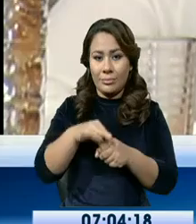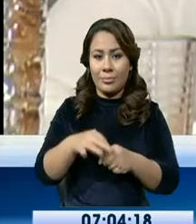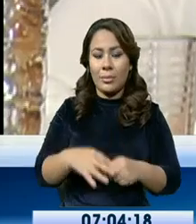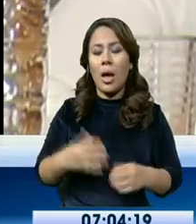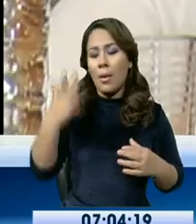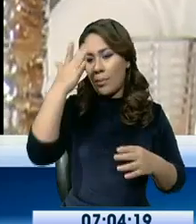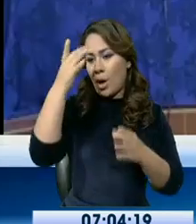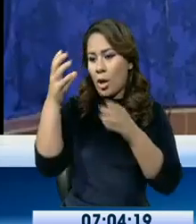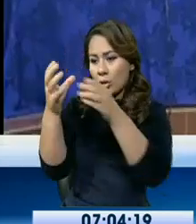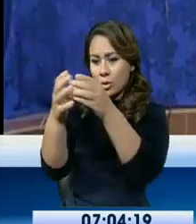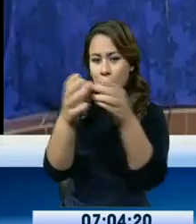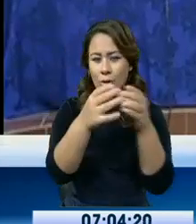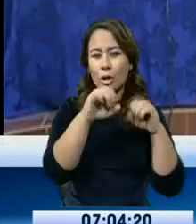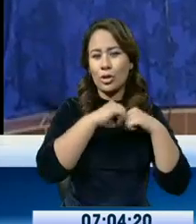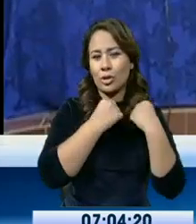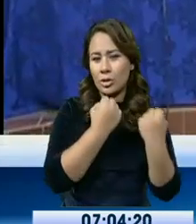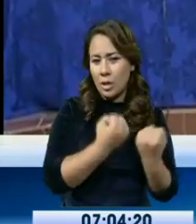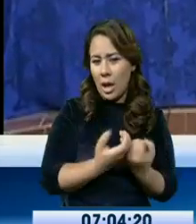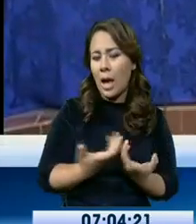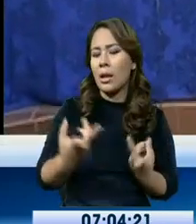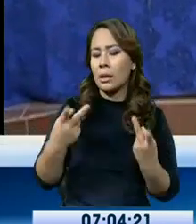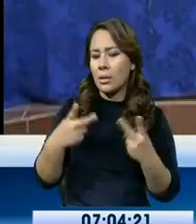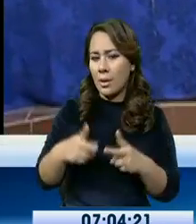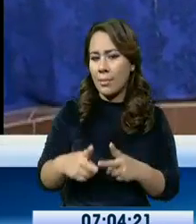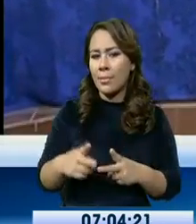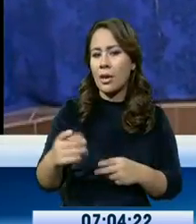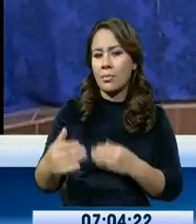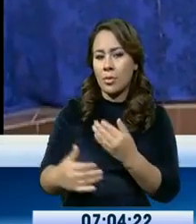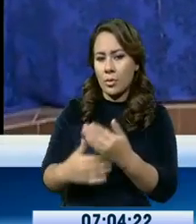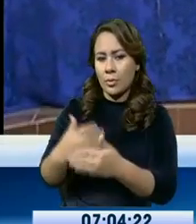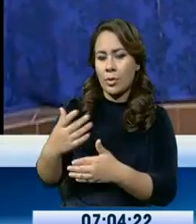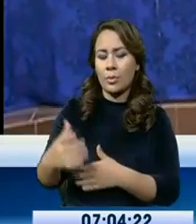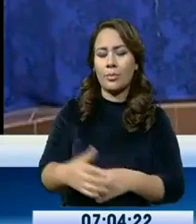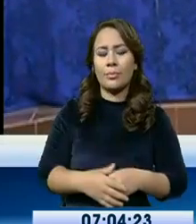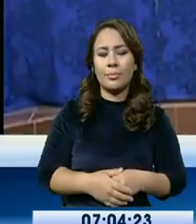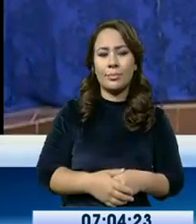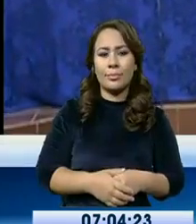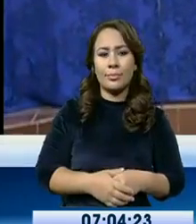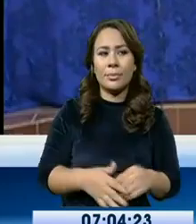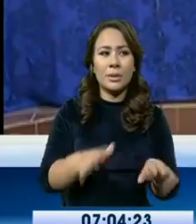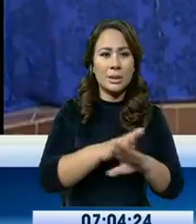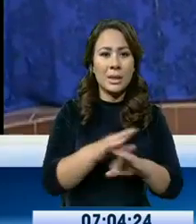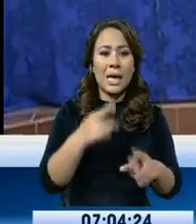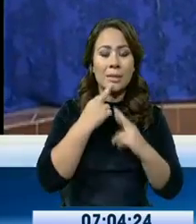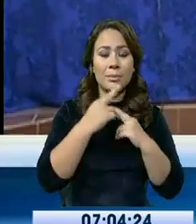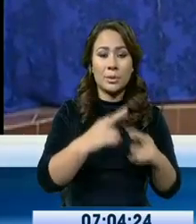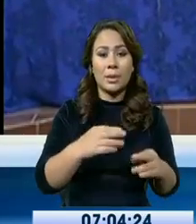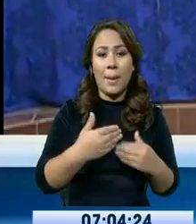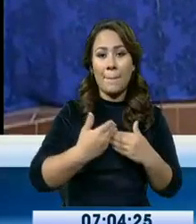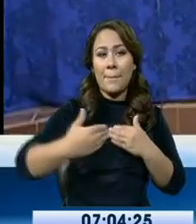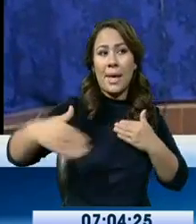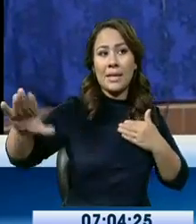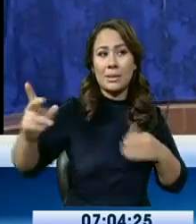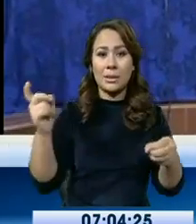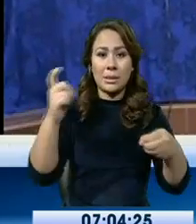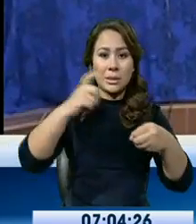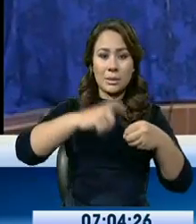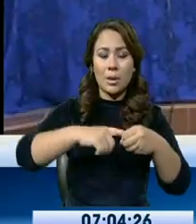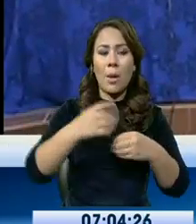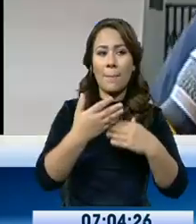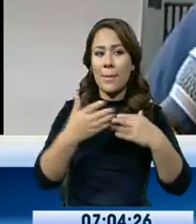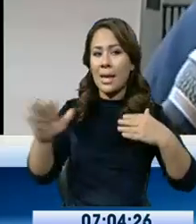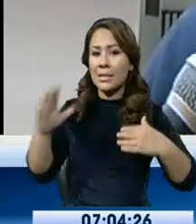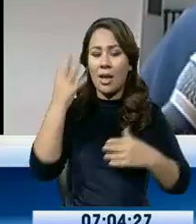sociales y a la consulta popular y referéndum de los próximos meses. Se resolvió la ampliación del plazo para la inscripción de